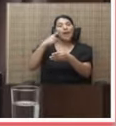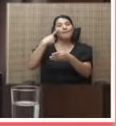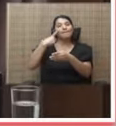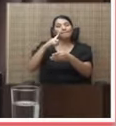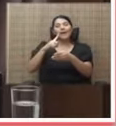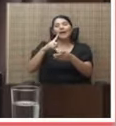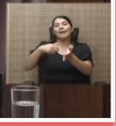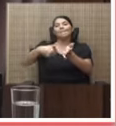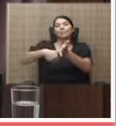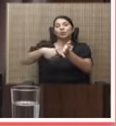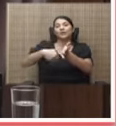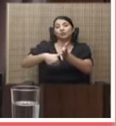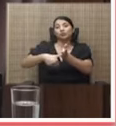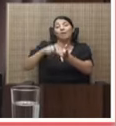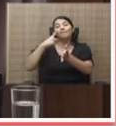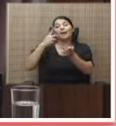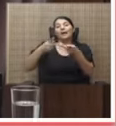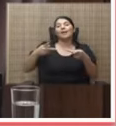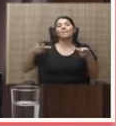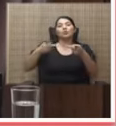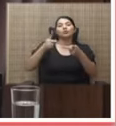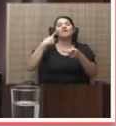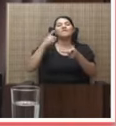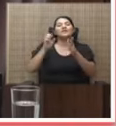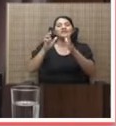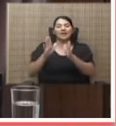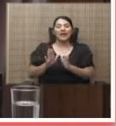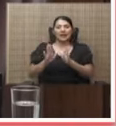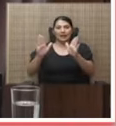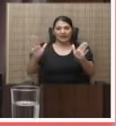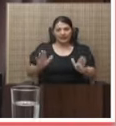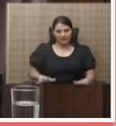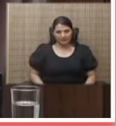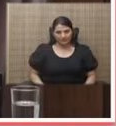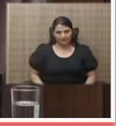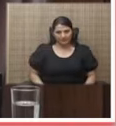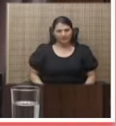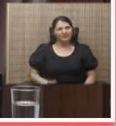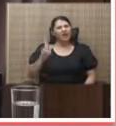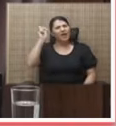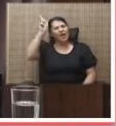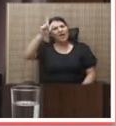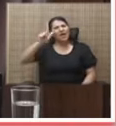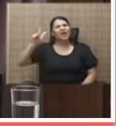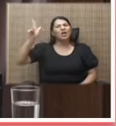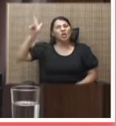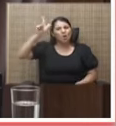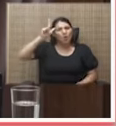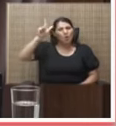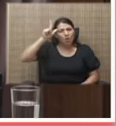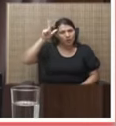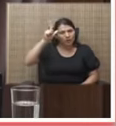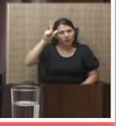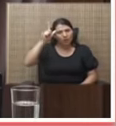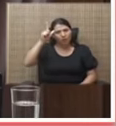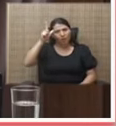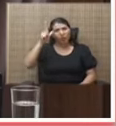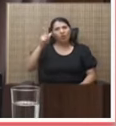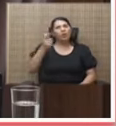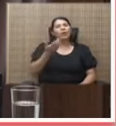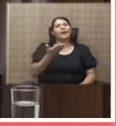era de sentido común que lo responsable en este caso era renunciar a estas